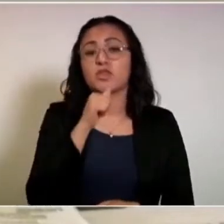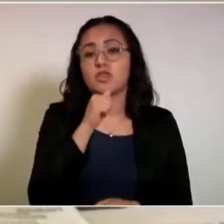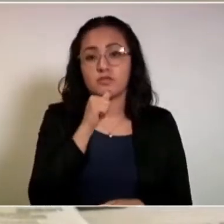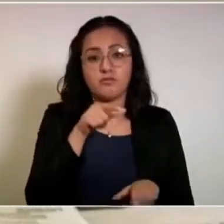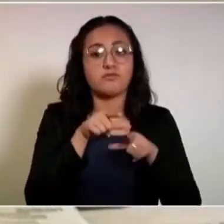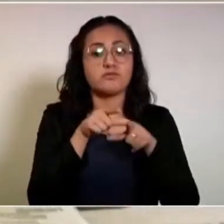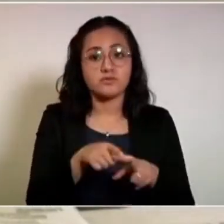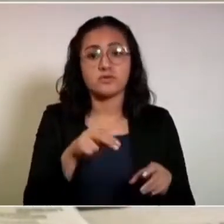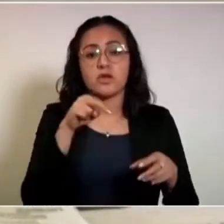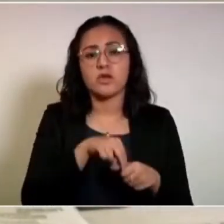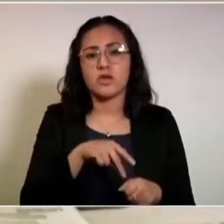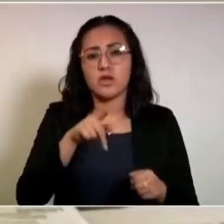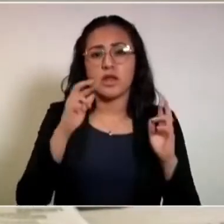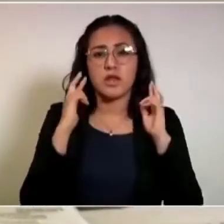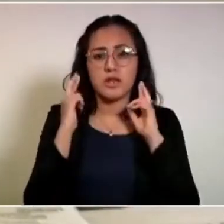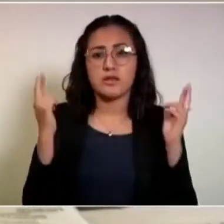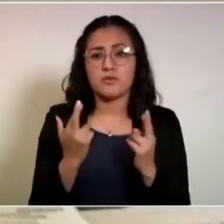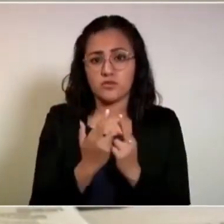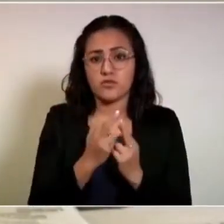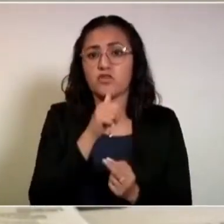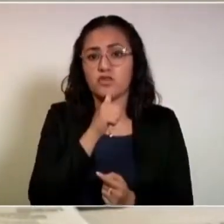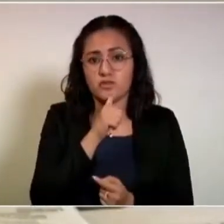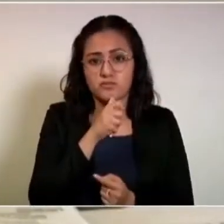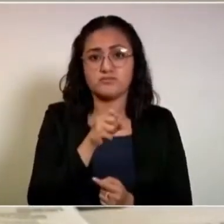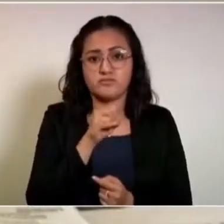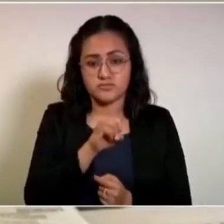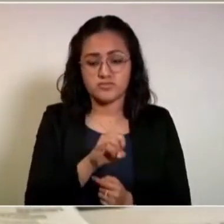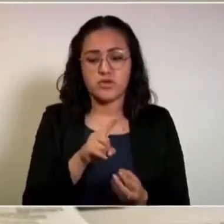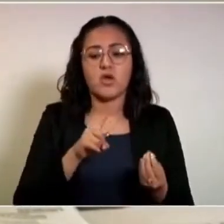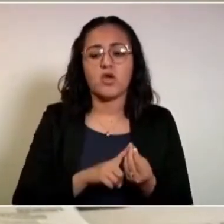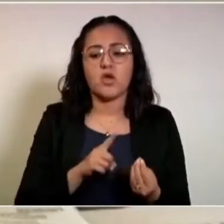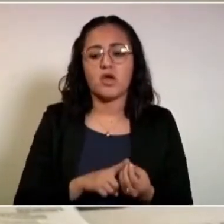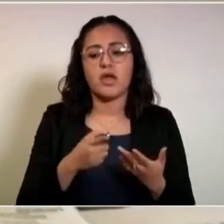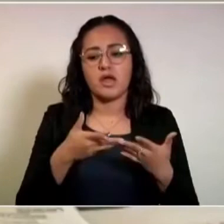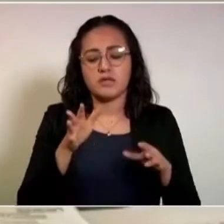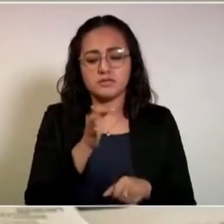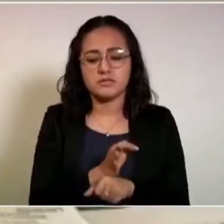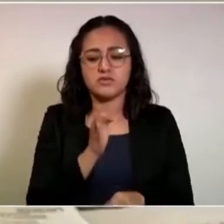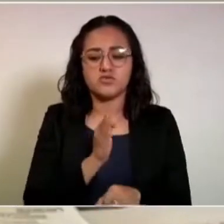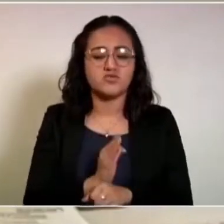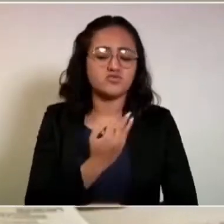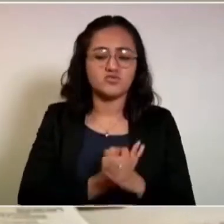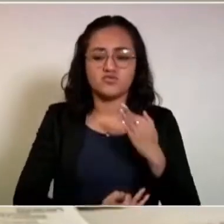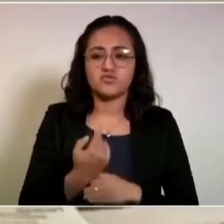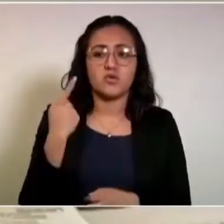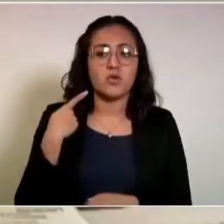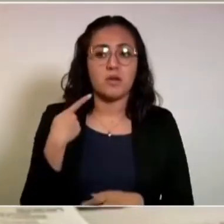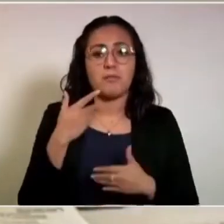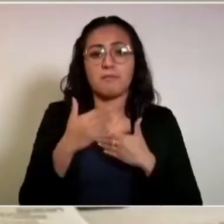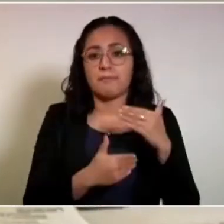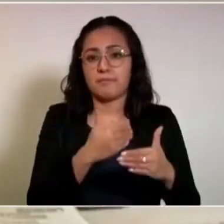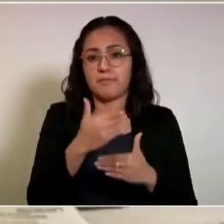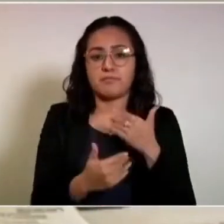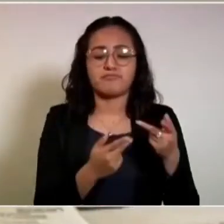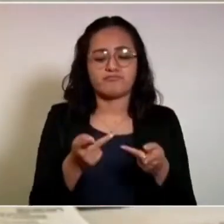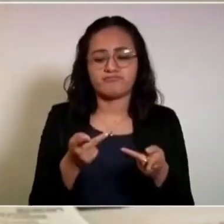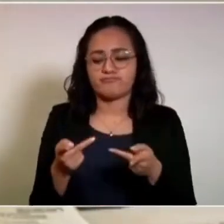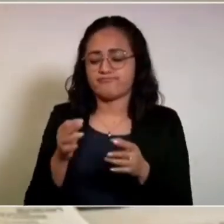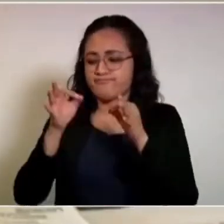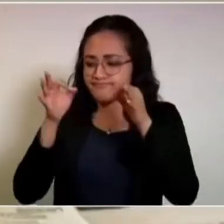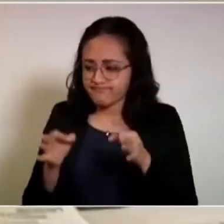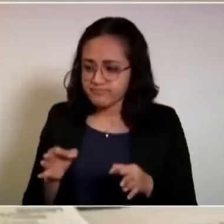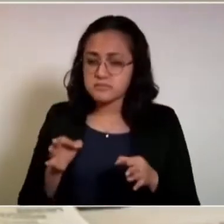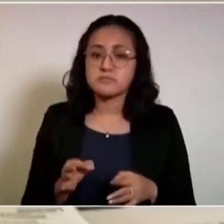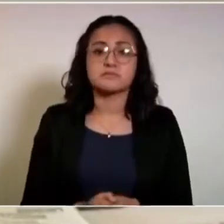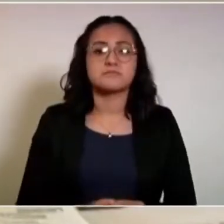continuamos en reuniones donde se está viendo todas las políticas procesos y la logística